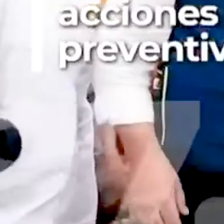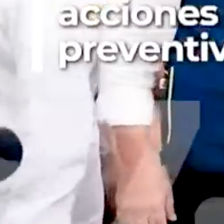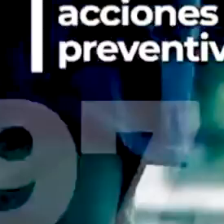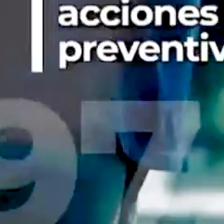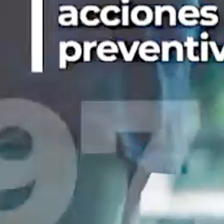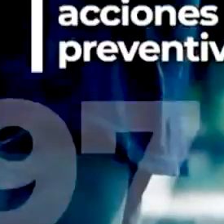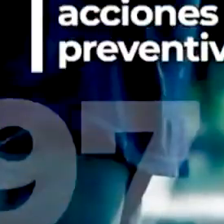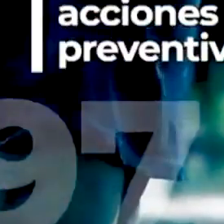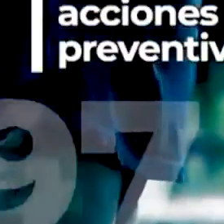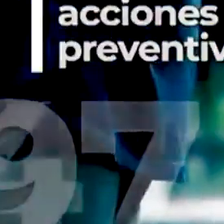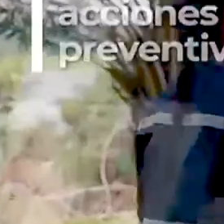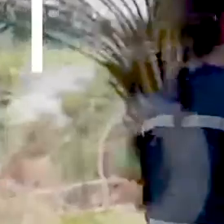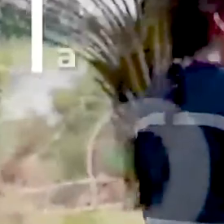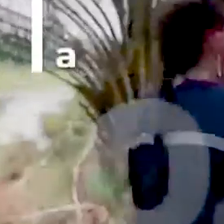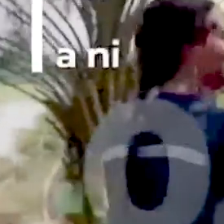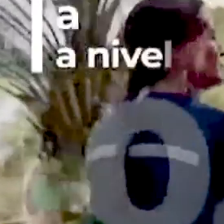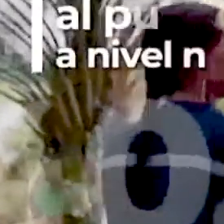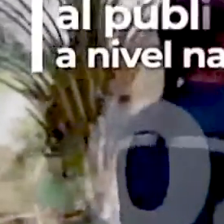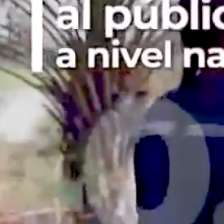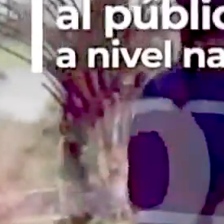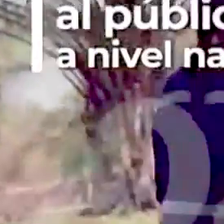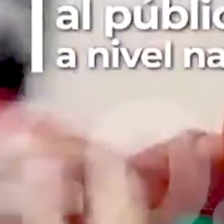97.240 acciones preventivas y dio